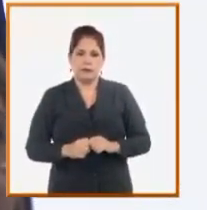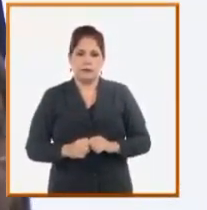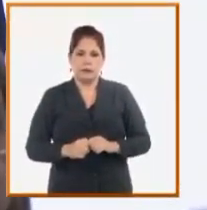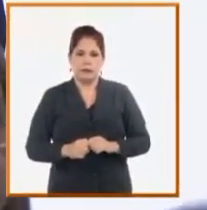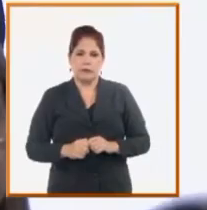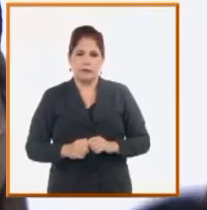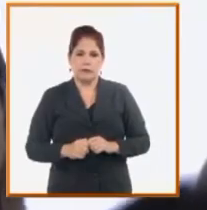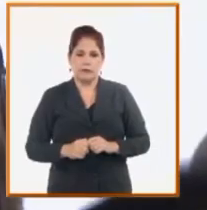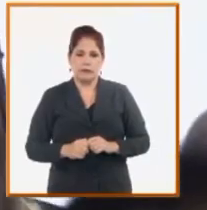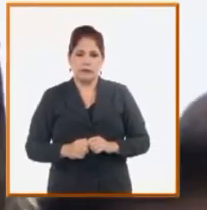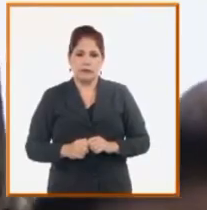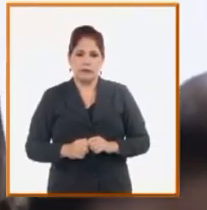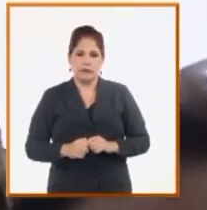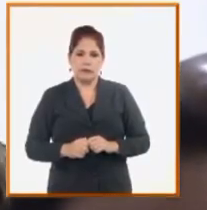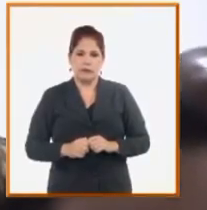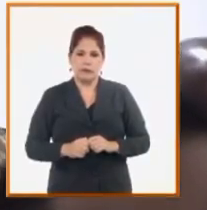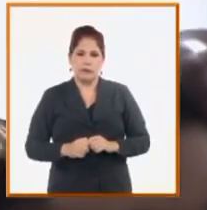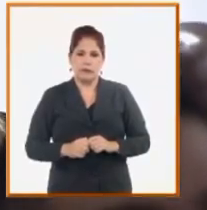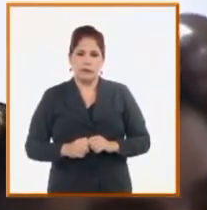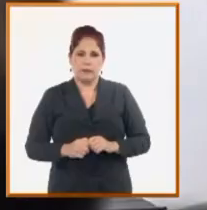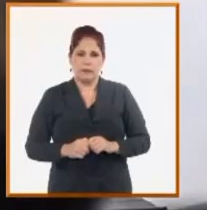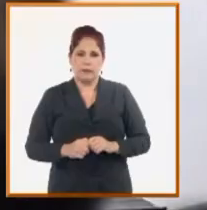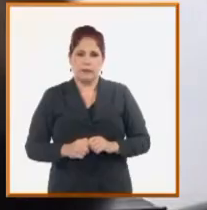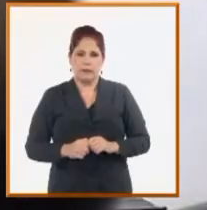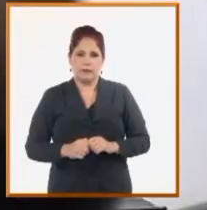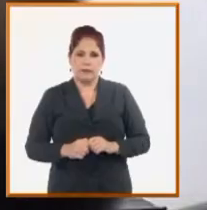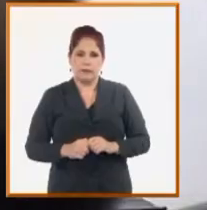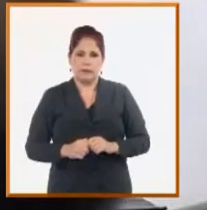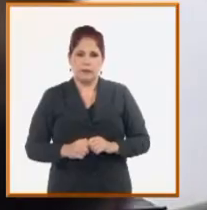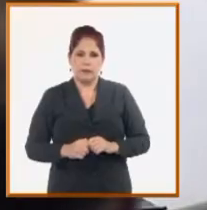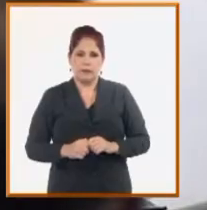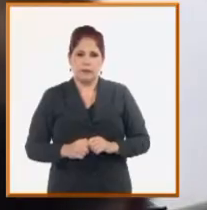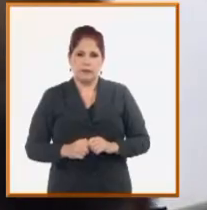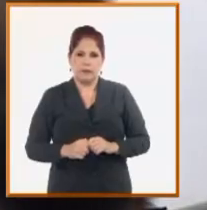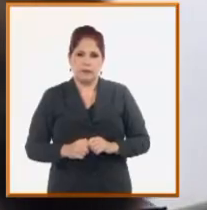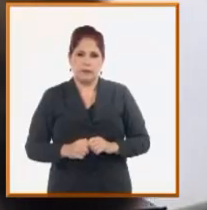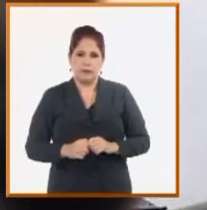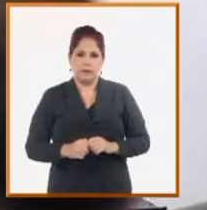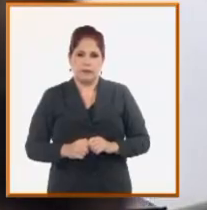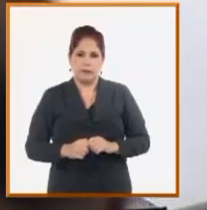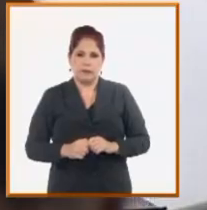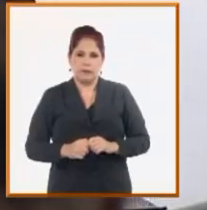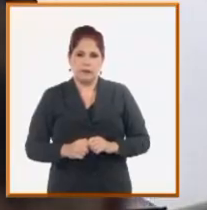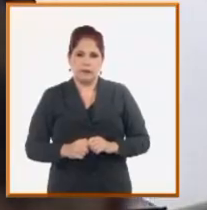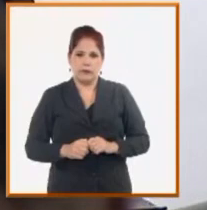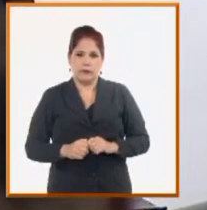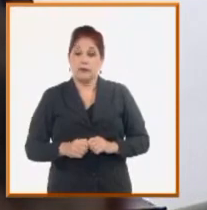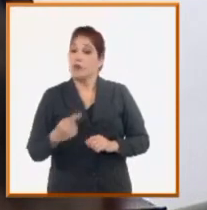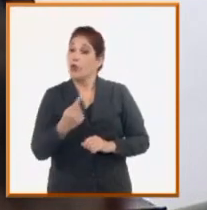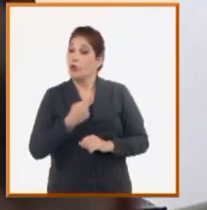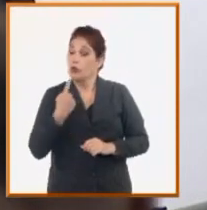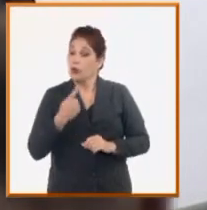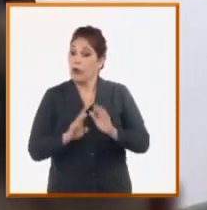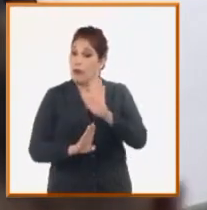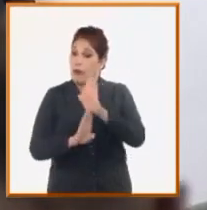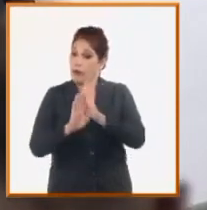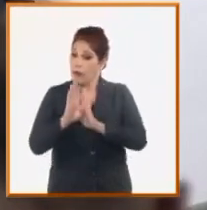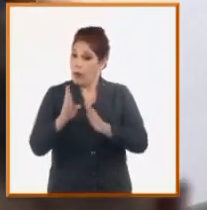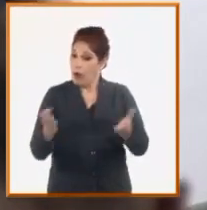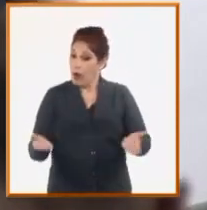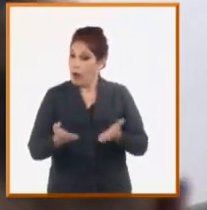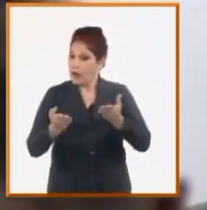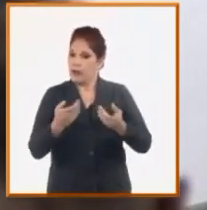Yo creo que una de las cuestiones, y así nos los hemos propuesto, que hay que avanzar más, es